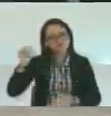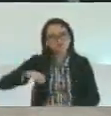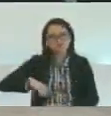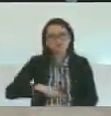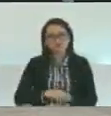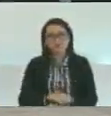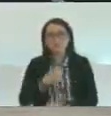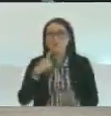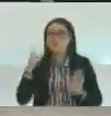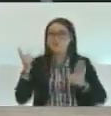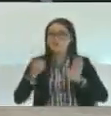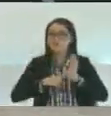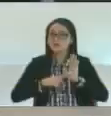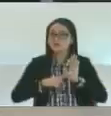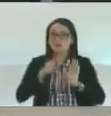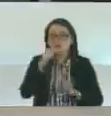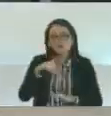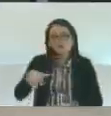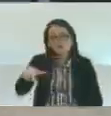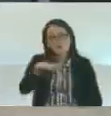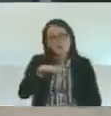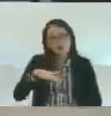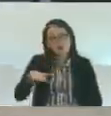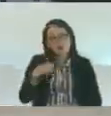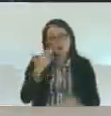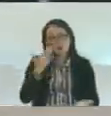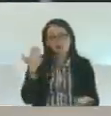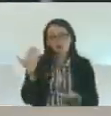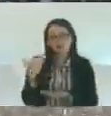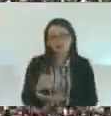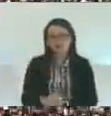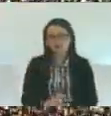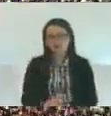lo cumpliré, pueblo de Guayana.